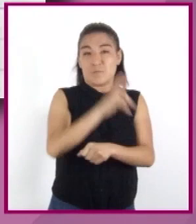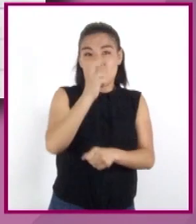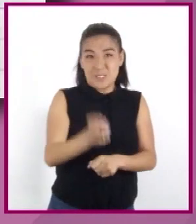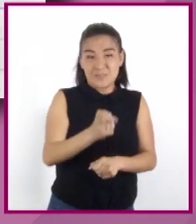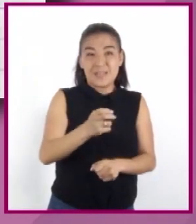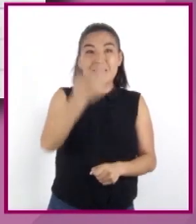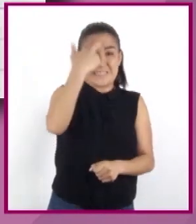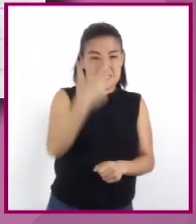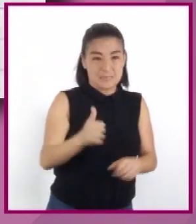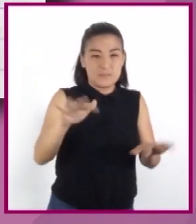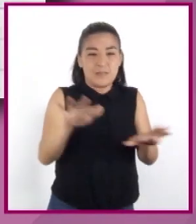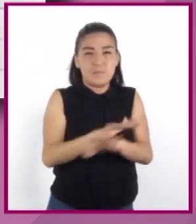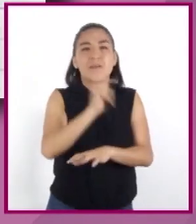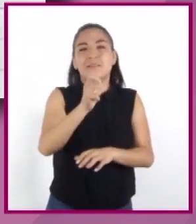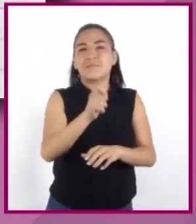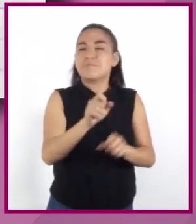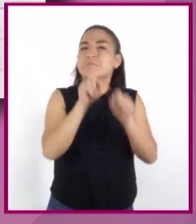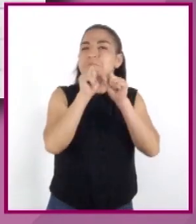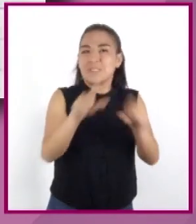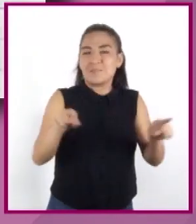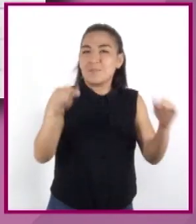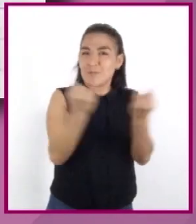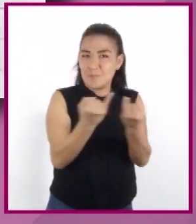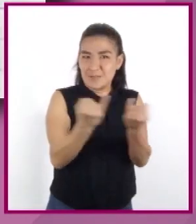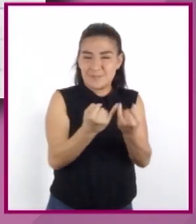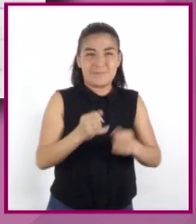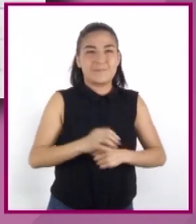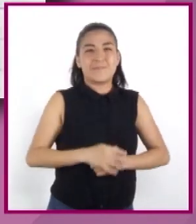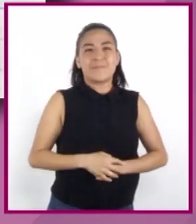la razón de cambio es constante.